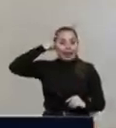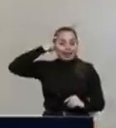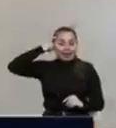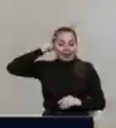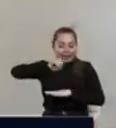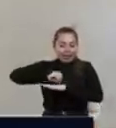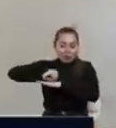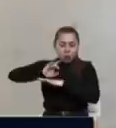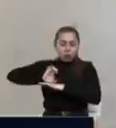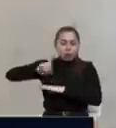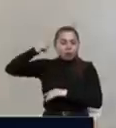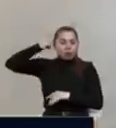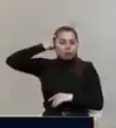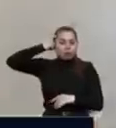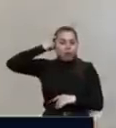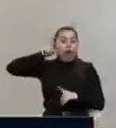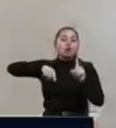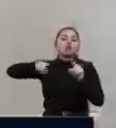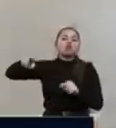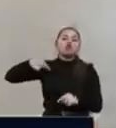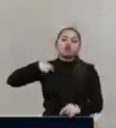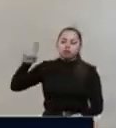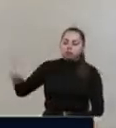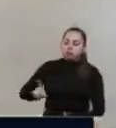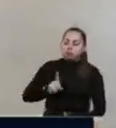porque a pesar también de lo que algunos afirmaron,